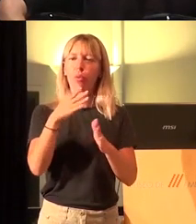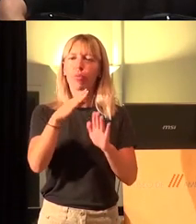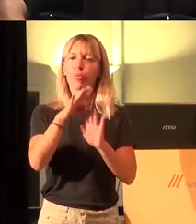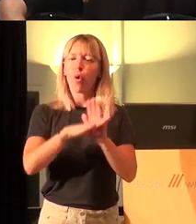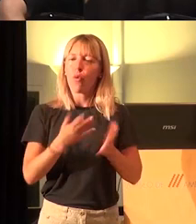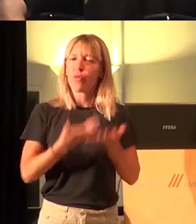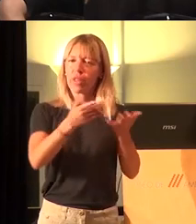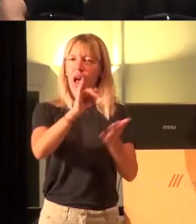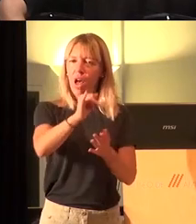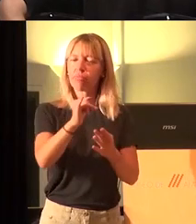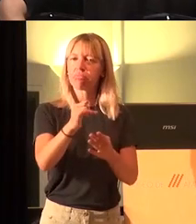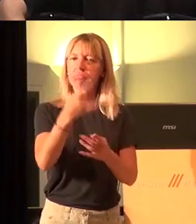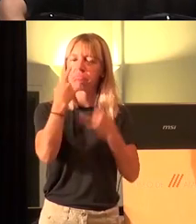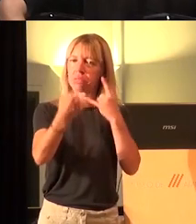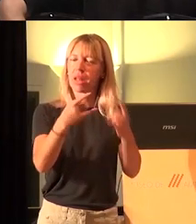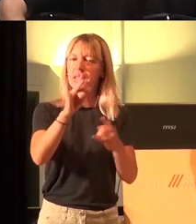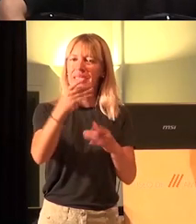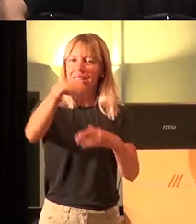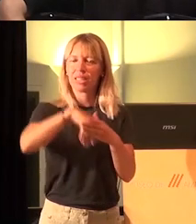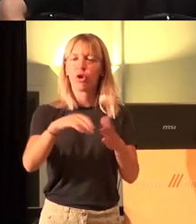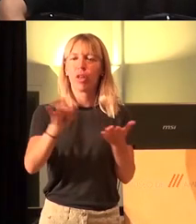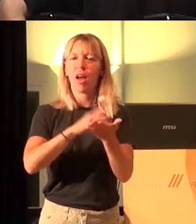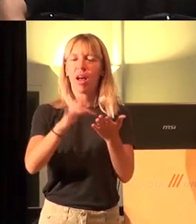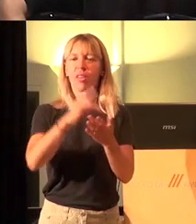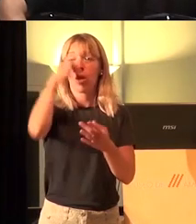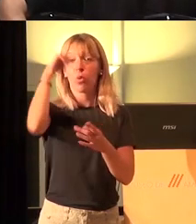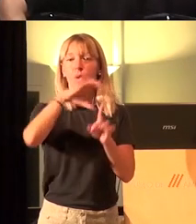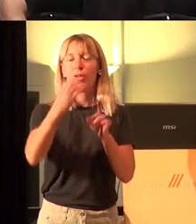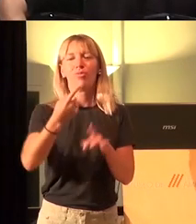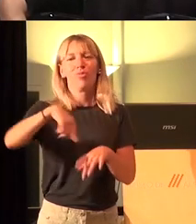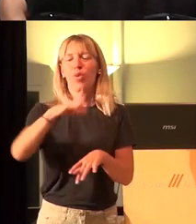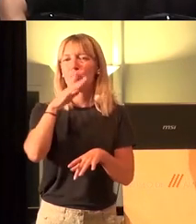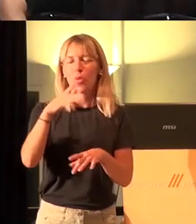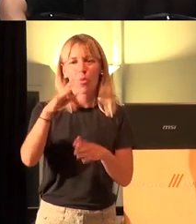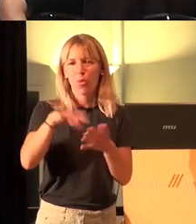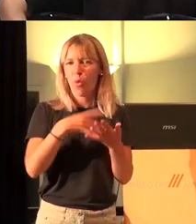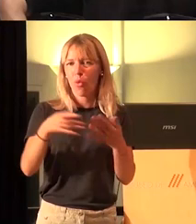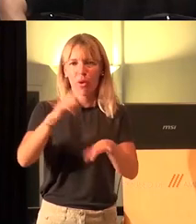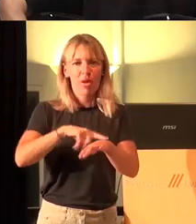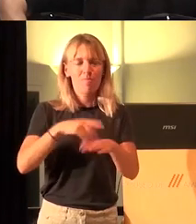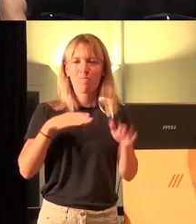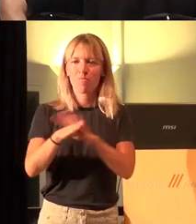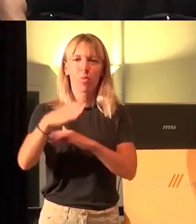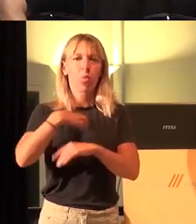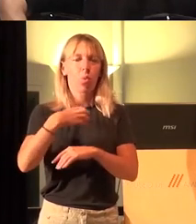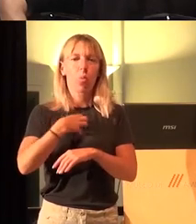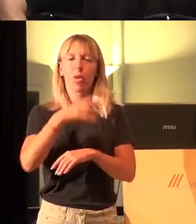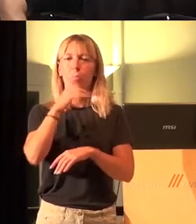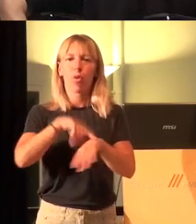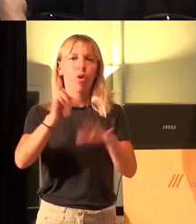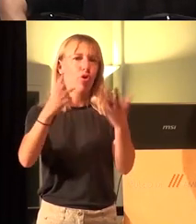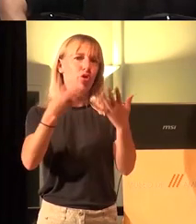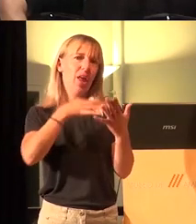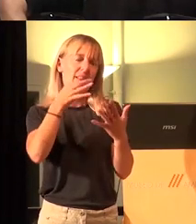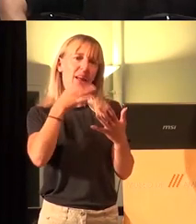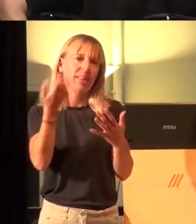muy atractiva dentro de Acerca Cultura que pues por los horarios nosotros, nuestros chicos y nuestras chicas pues no pueden acceder porque a las 8 de la tarde